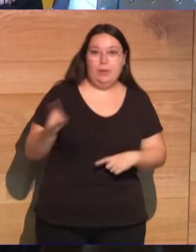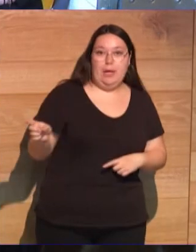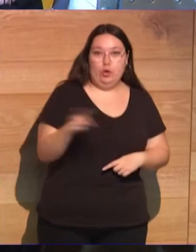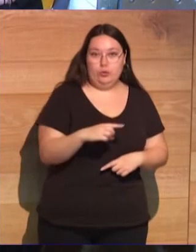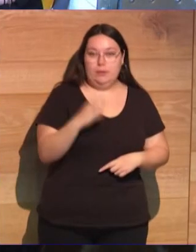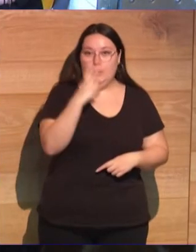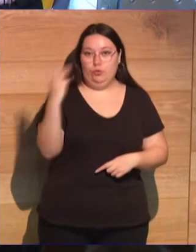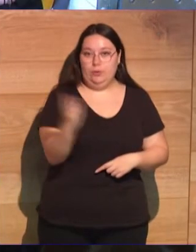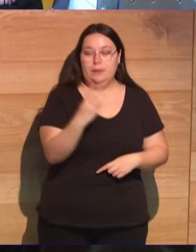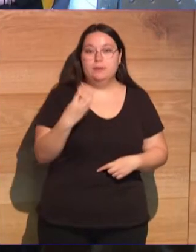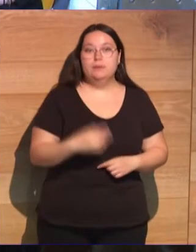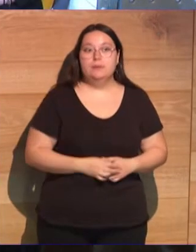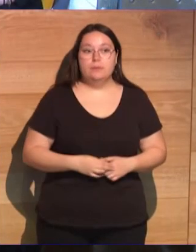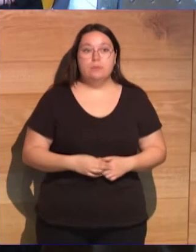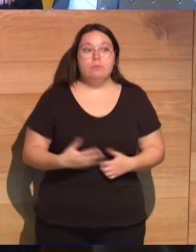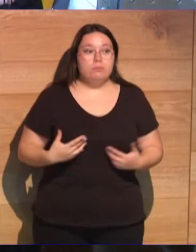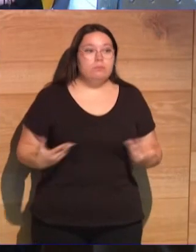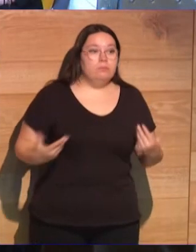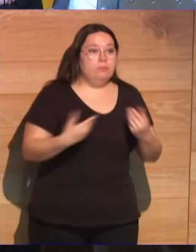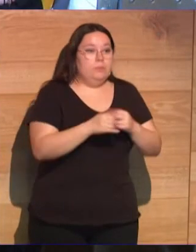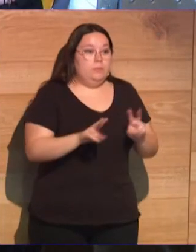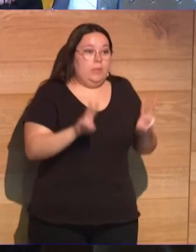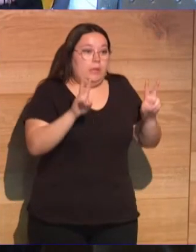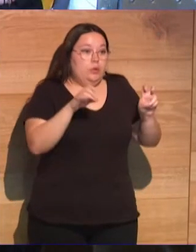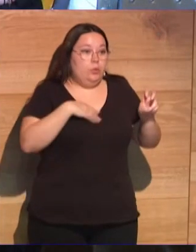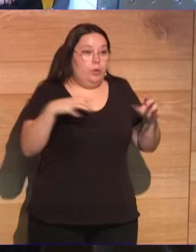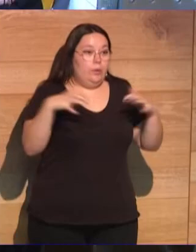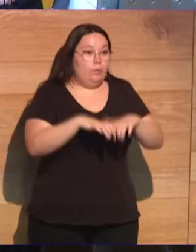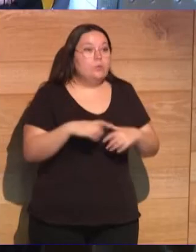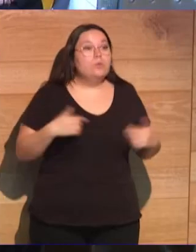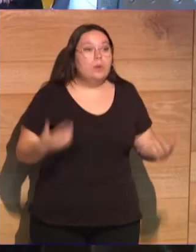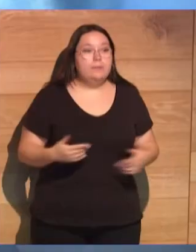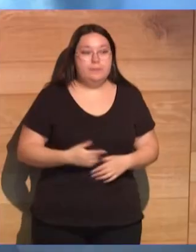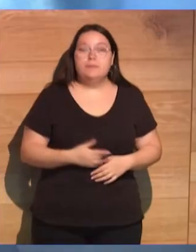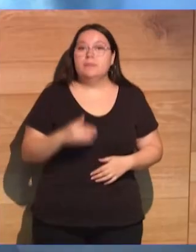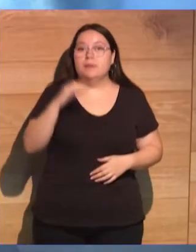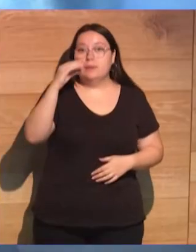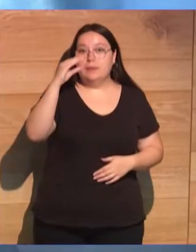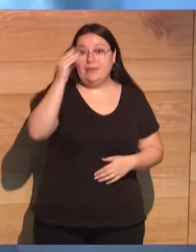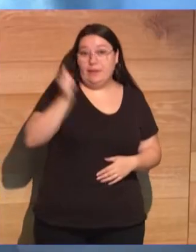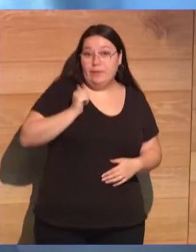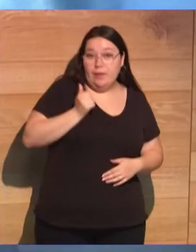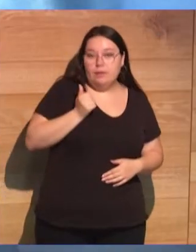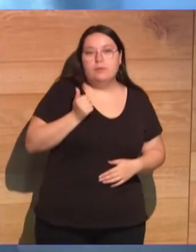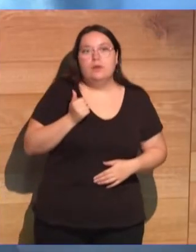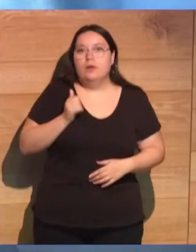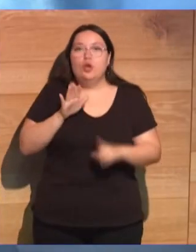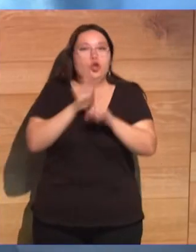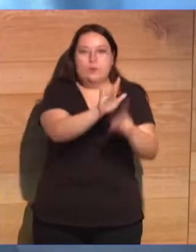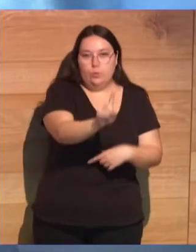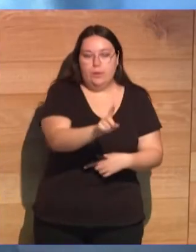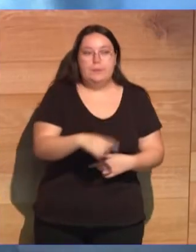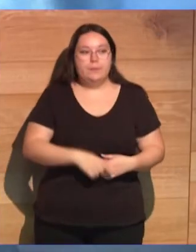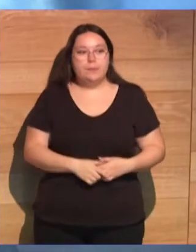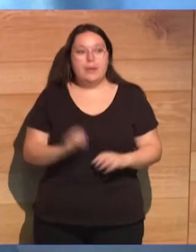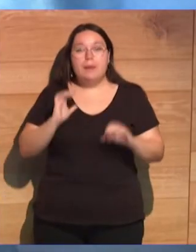al hilo del título del encuentro, que es que la IA no te excluya. Empiezo por ti, Esther,